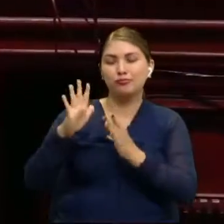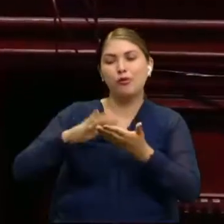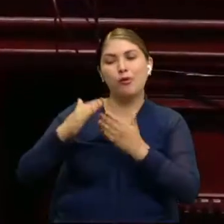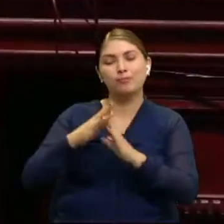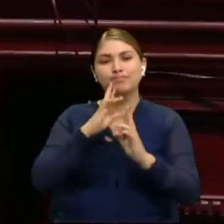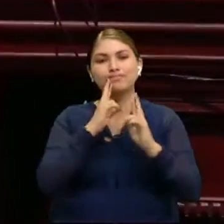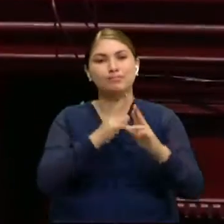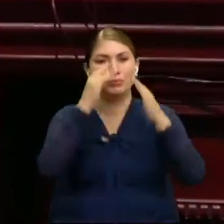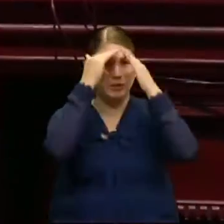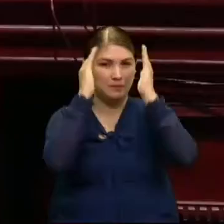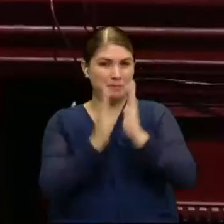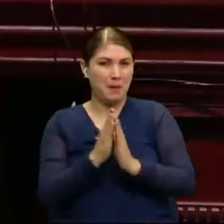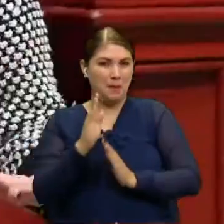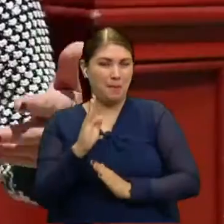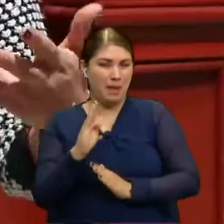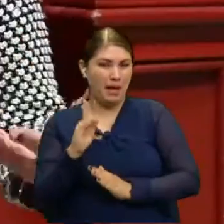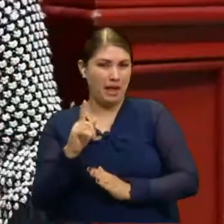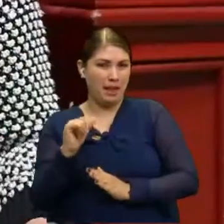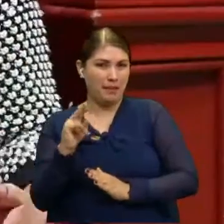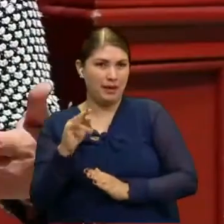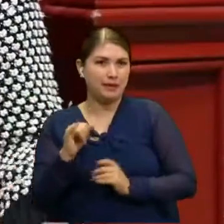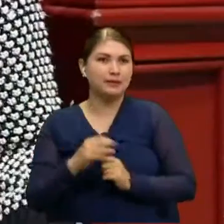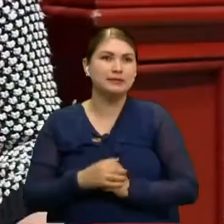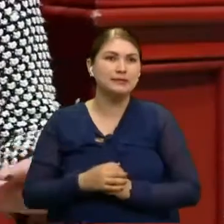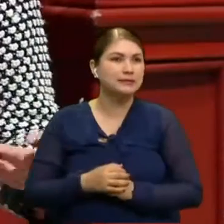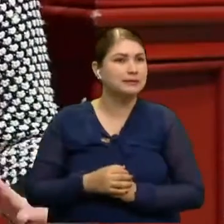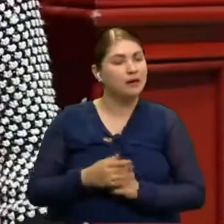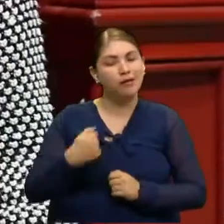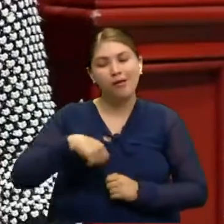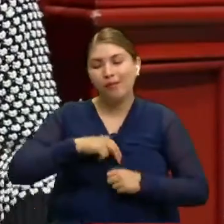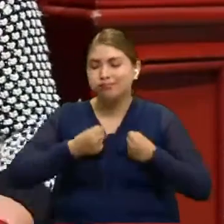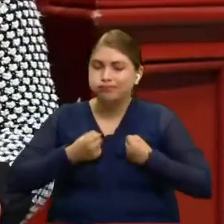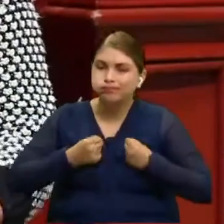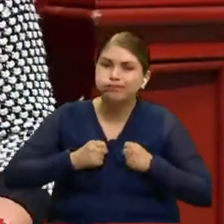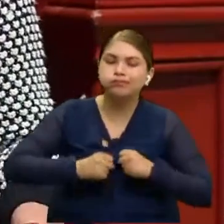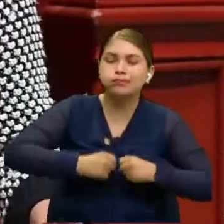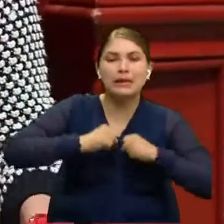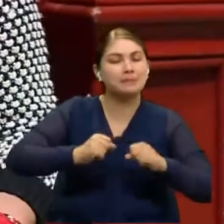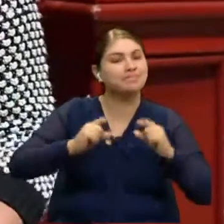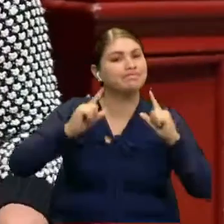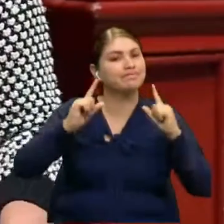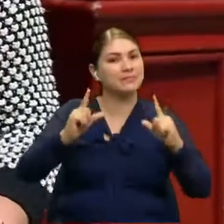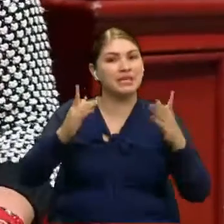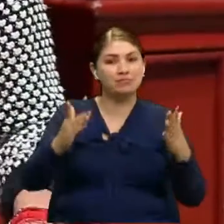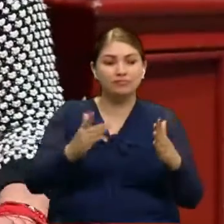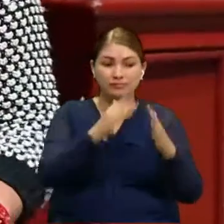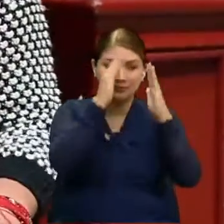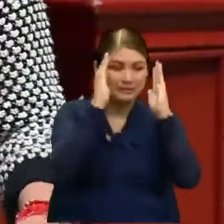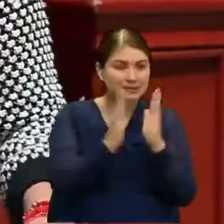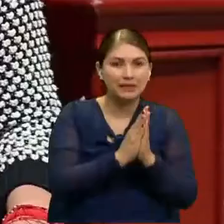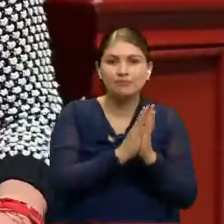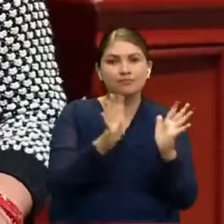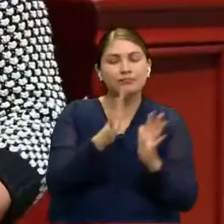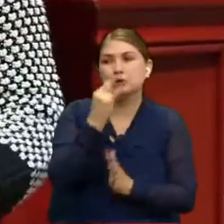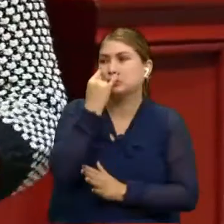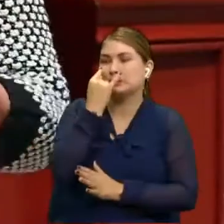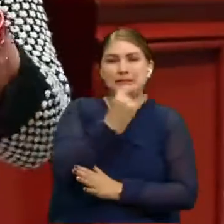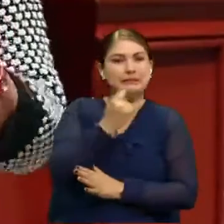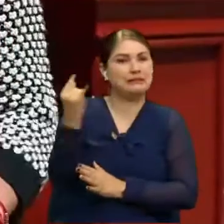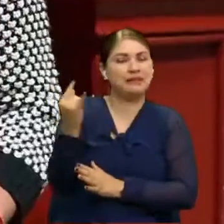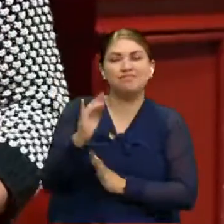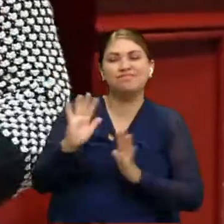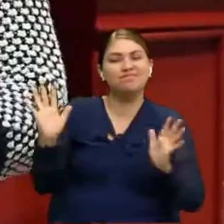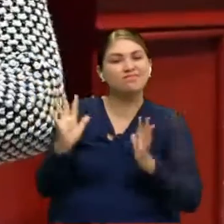comunidad de las hermanas belenitas se hizo todo lo humanamente posible pero simplemente a las hermanas no les interesó no